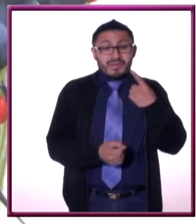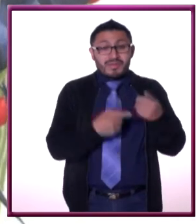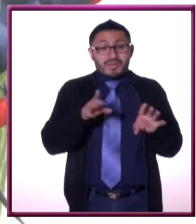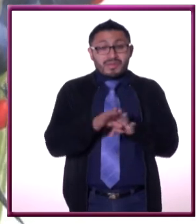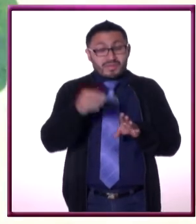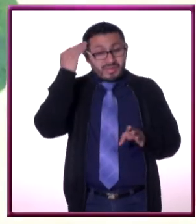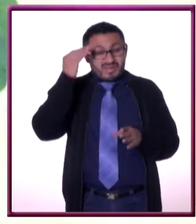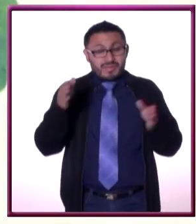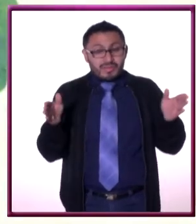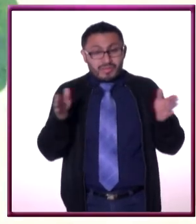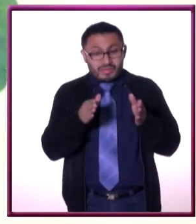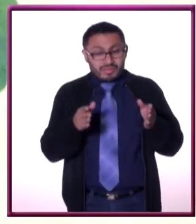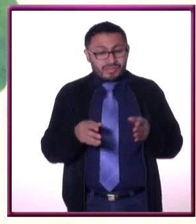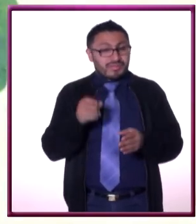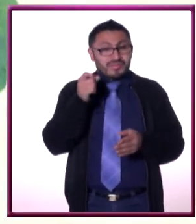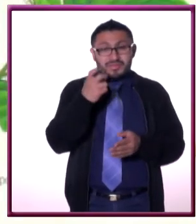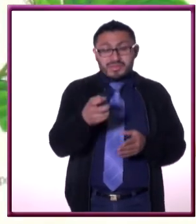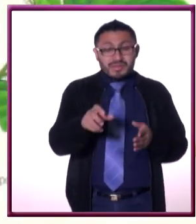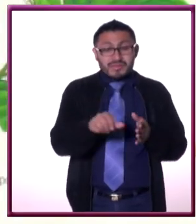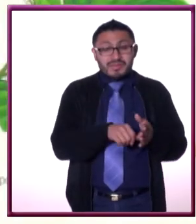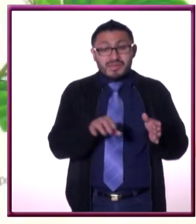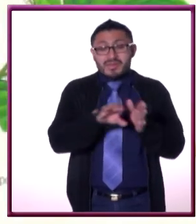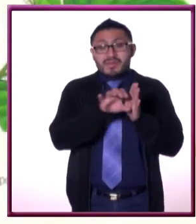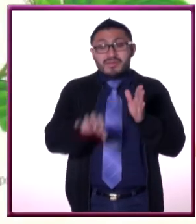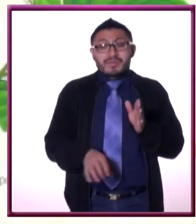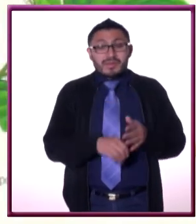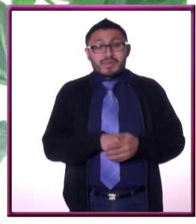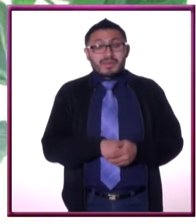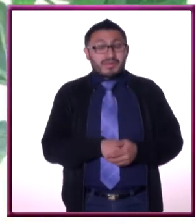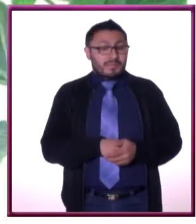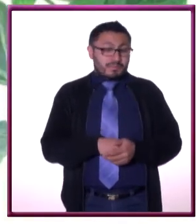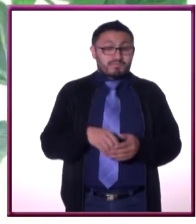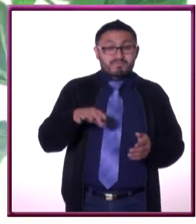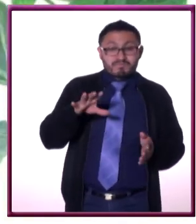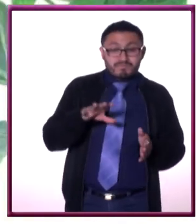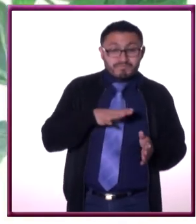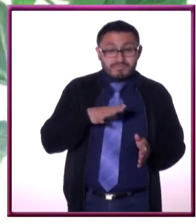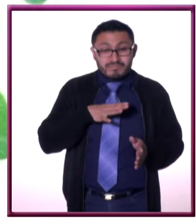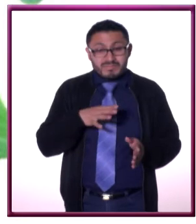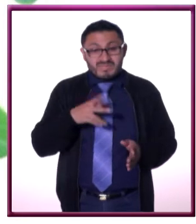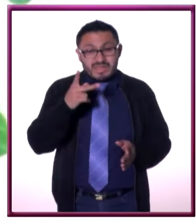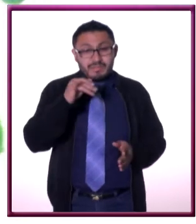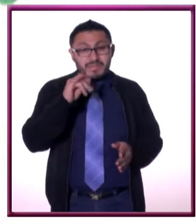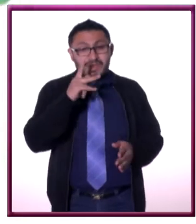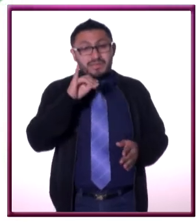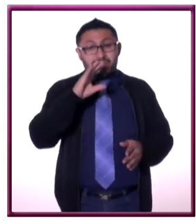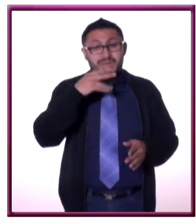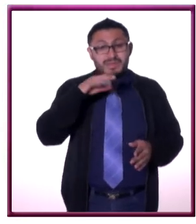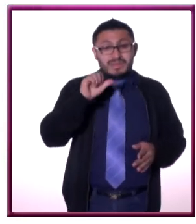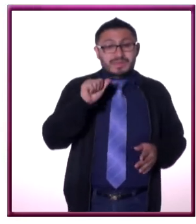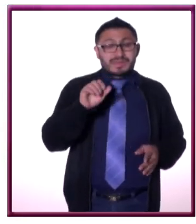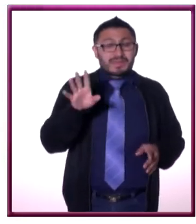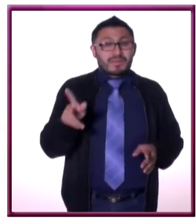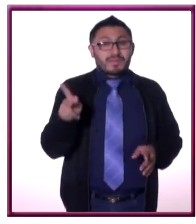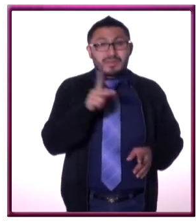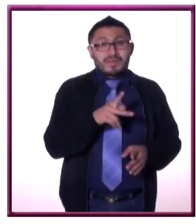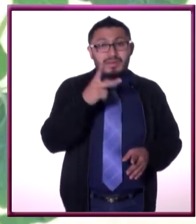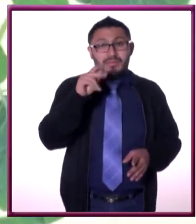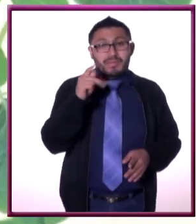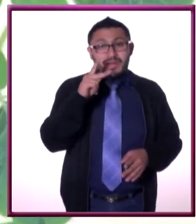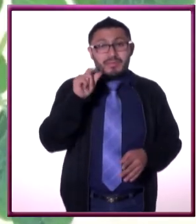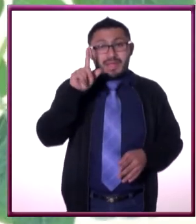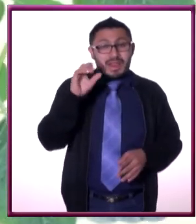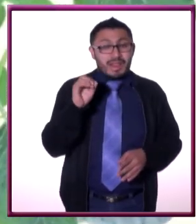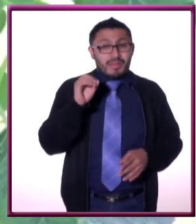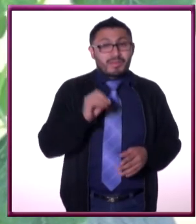están ubicadas en ese mes. ¿Cómo cuáles son de temporada Como corta? por ejemplo está la pipicha, Ujú. que es similar al